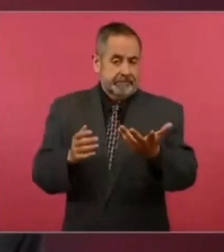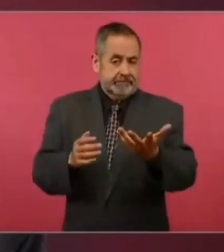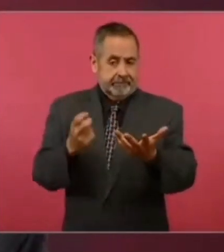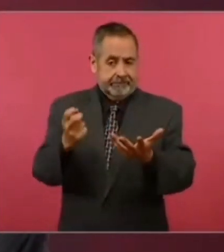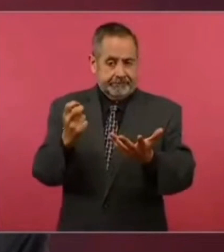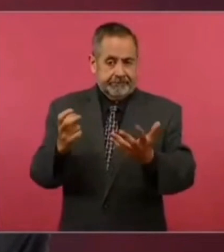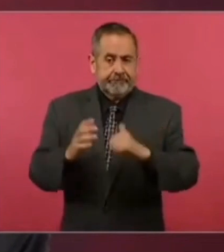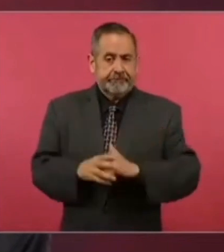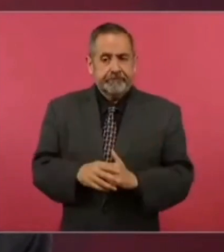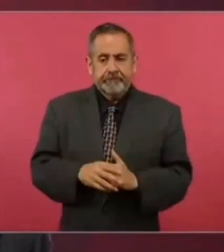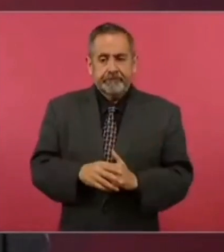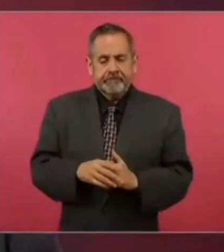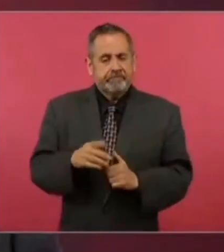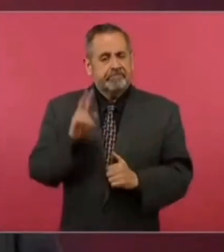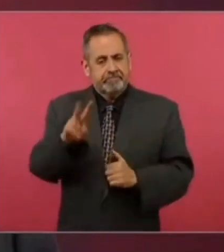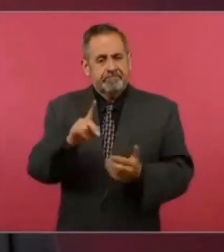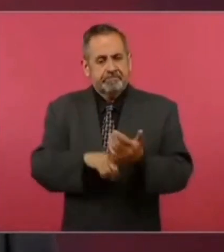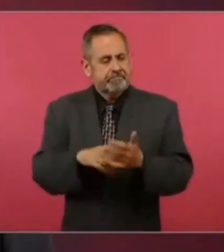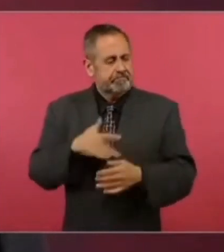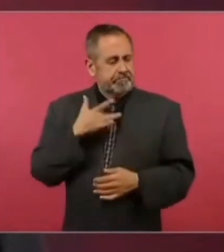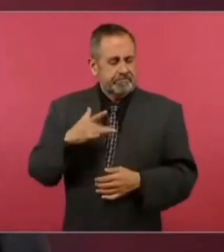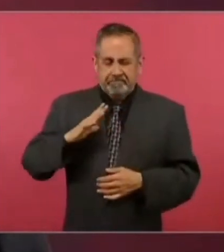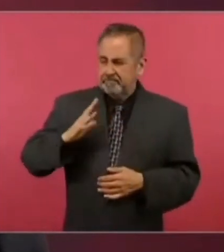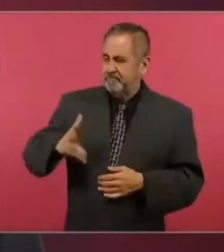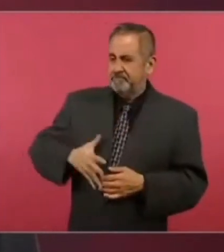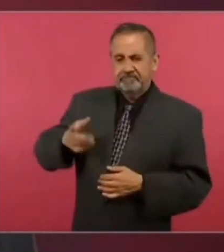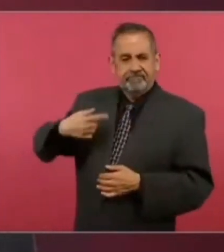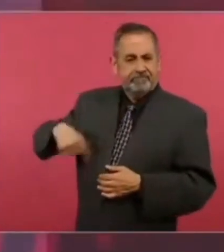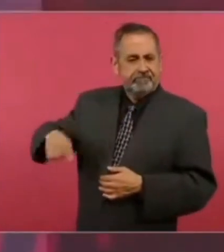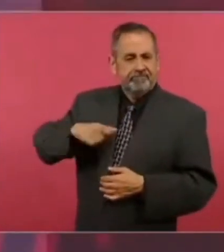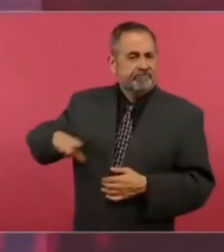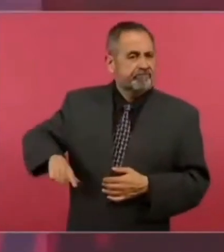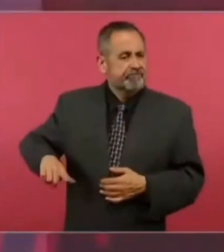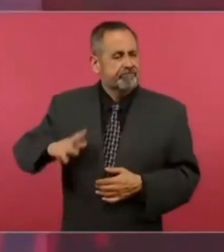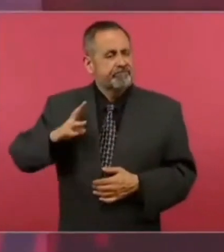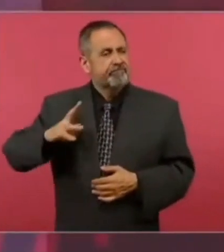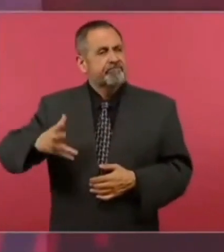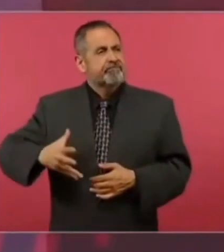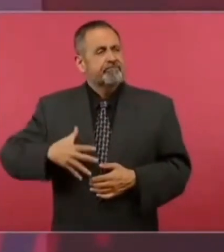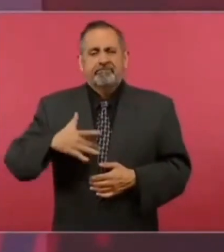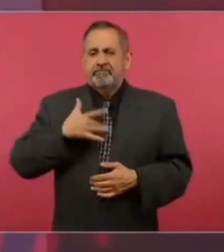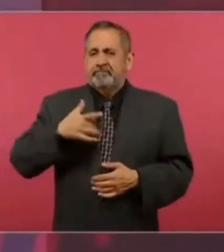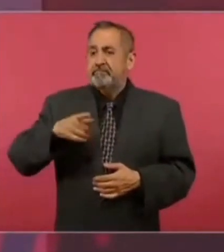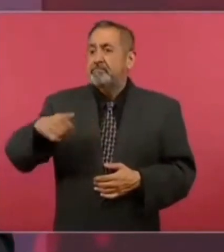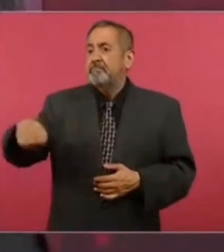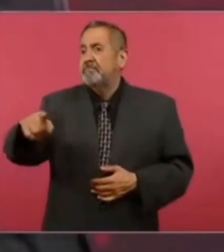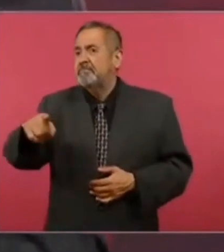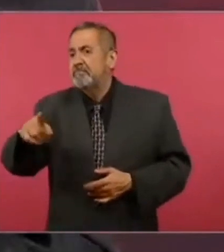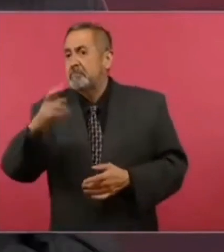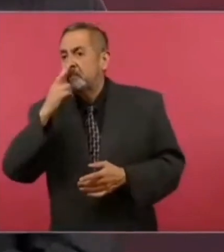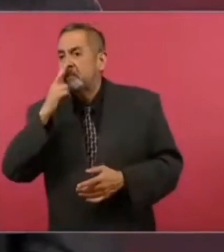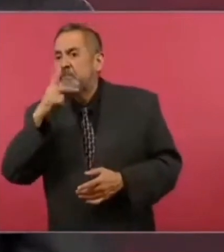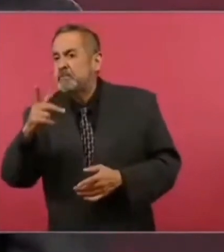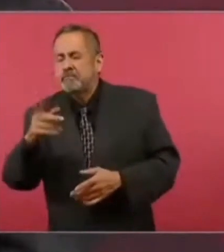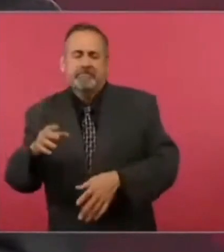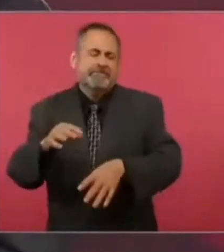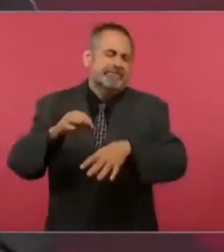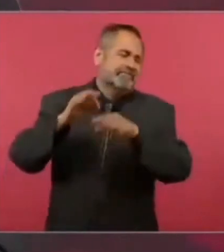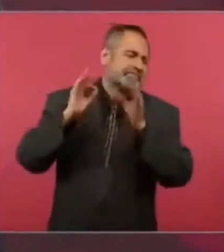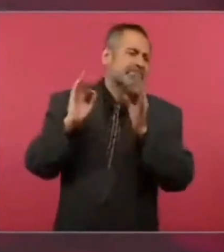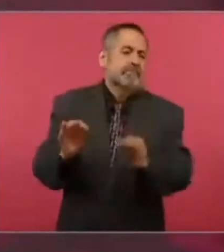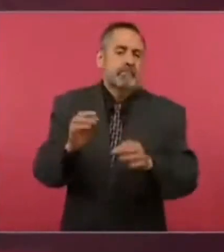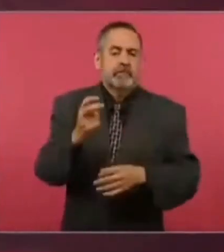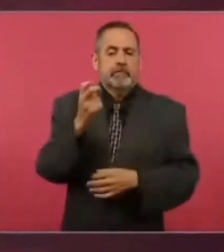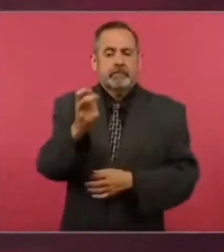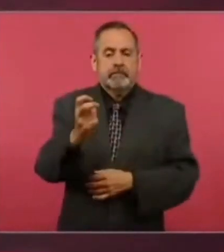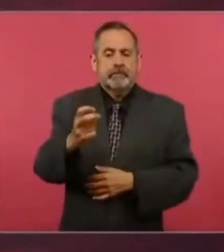Eso es un timbre de orgullo para nosotros y es algo que reafirma